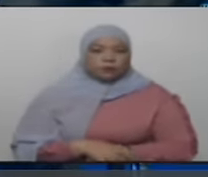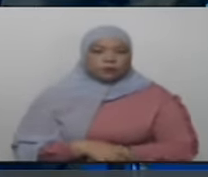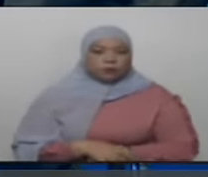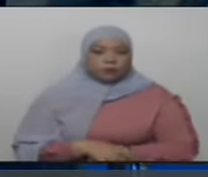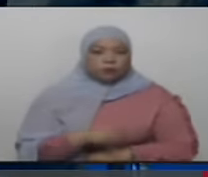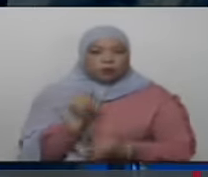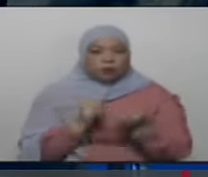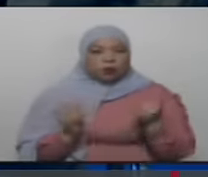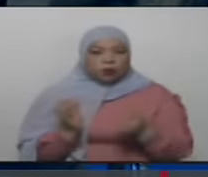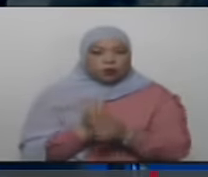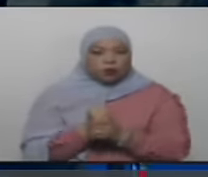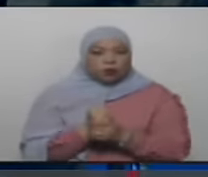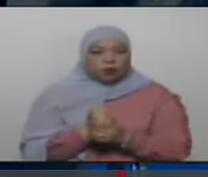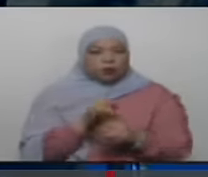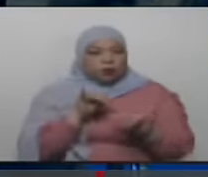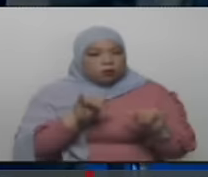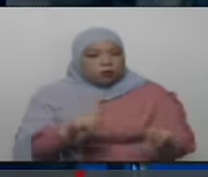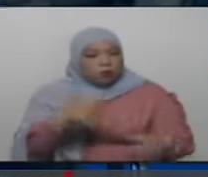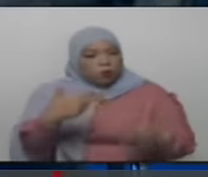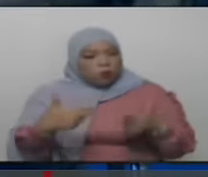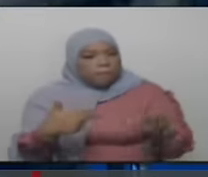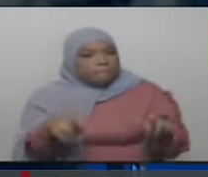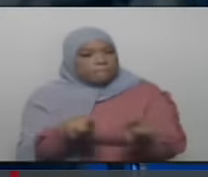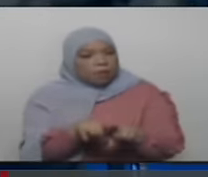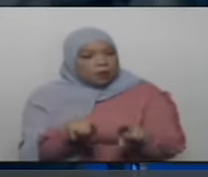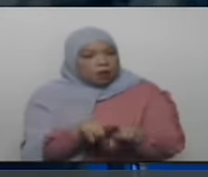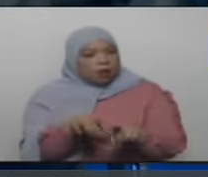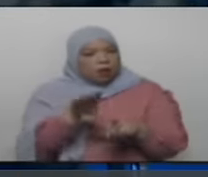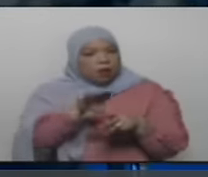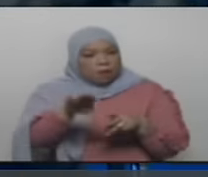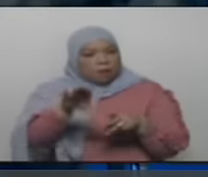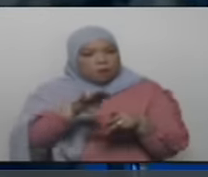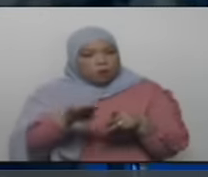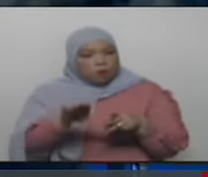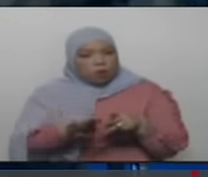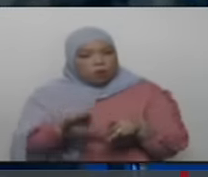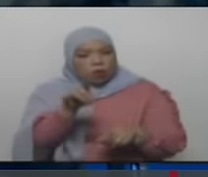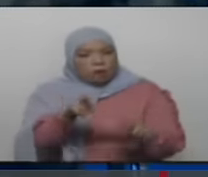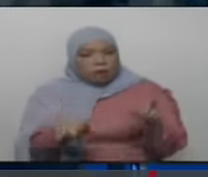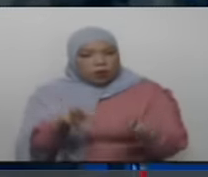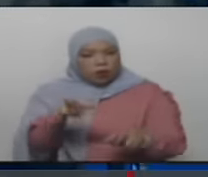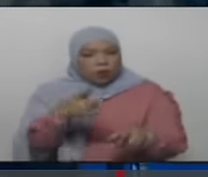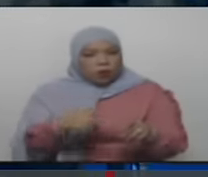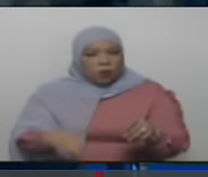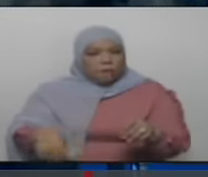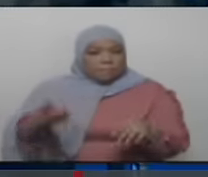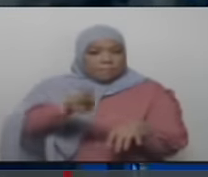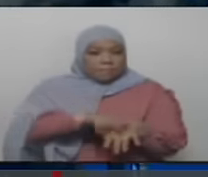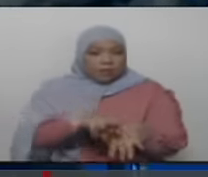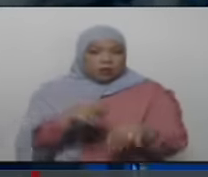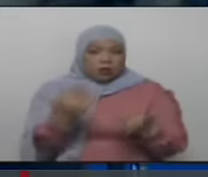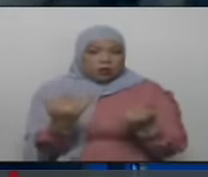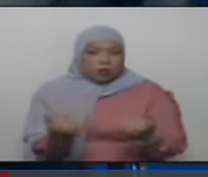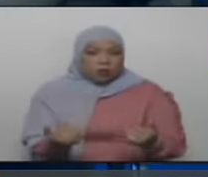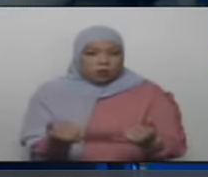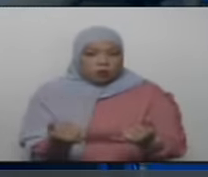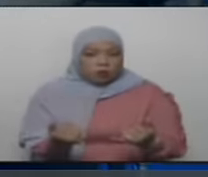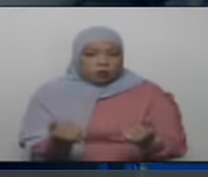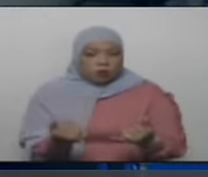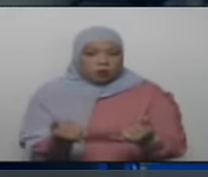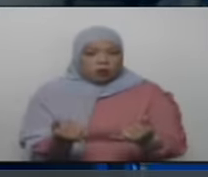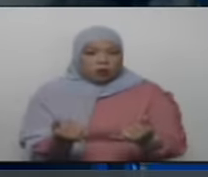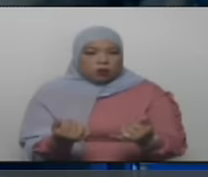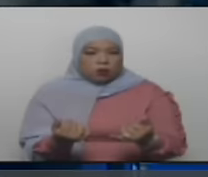última incautación? ¿Son las mismas armas con estas mismas características? ¿Cuántas personas? Peores que esta. No te digo más. ¿Y